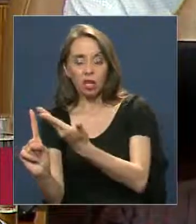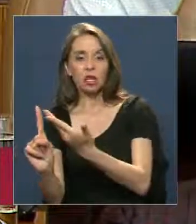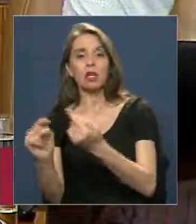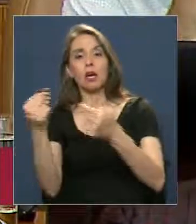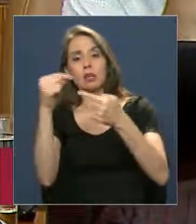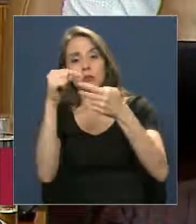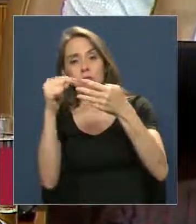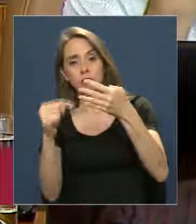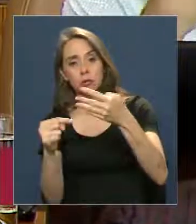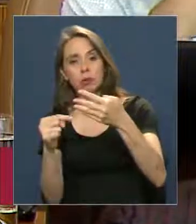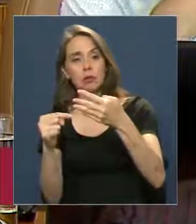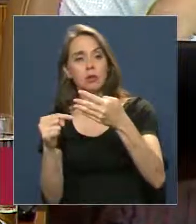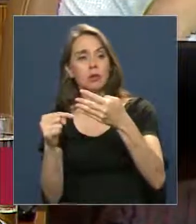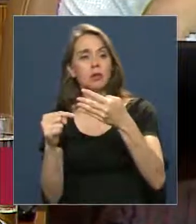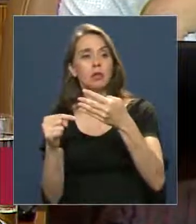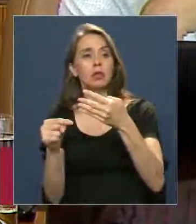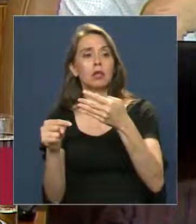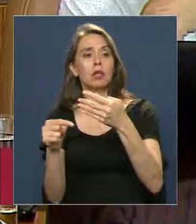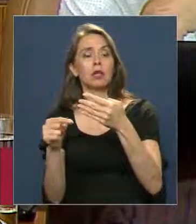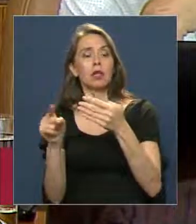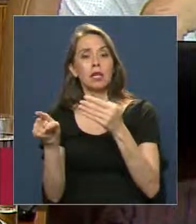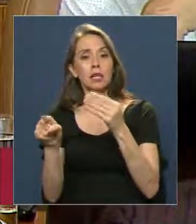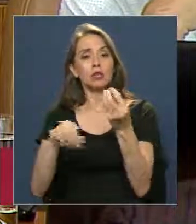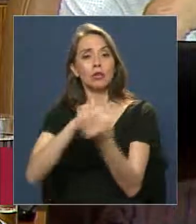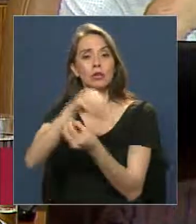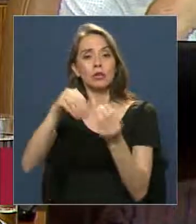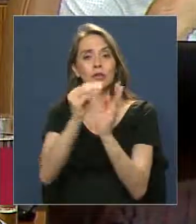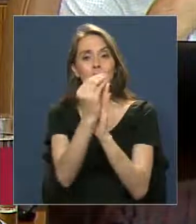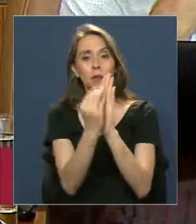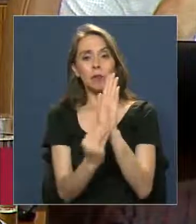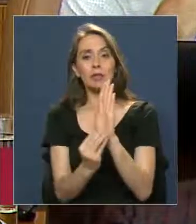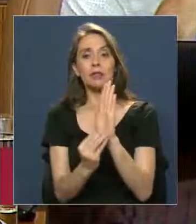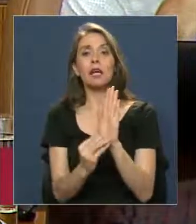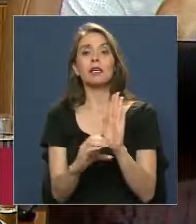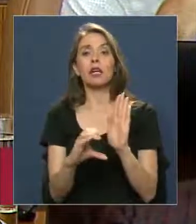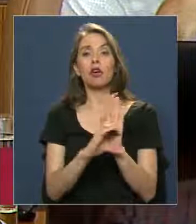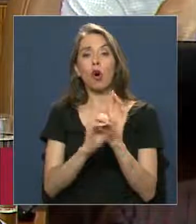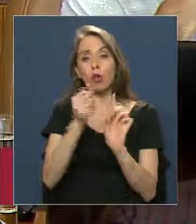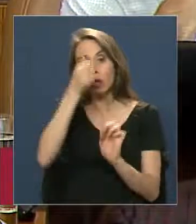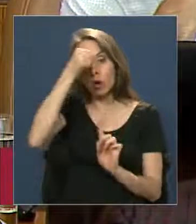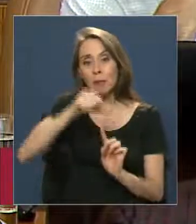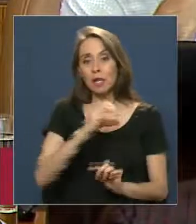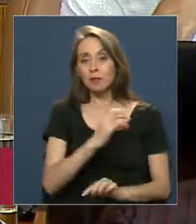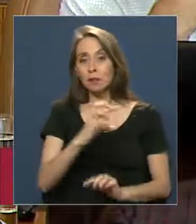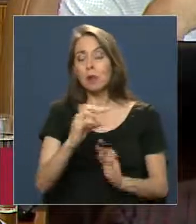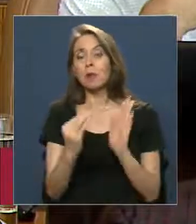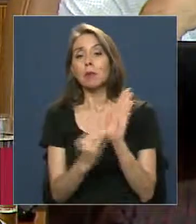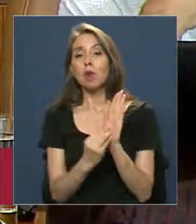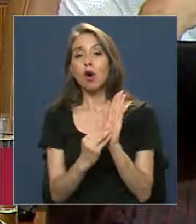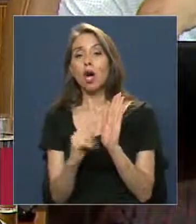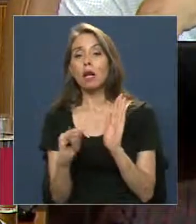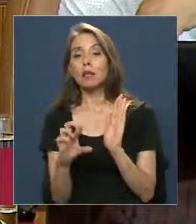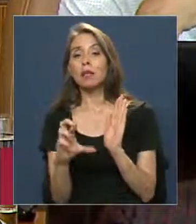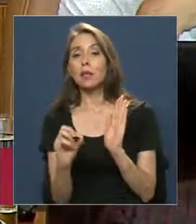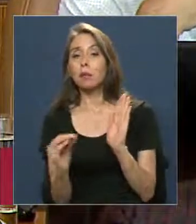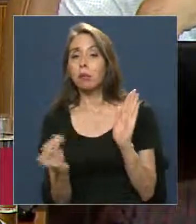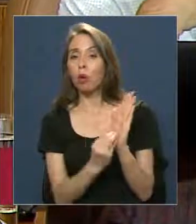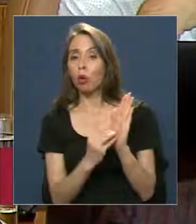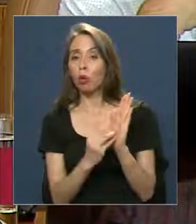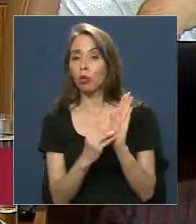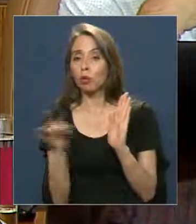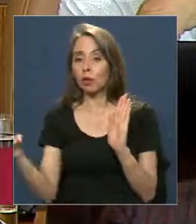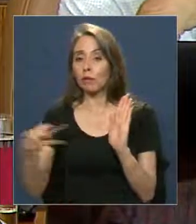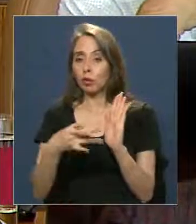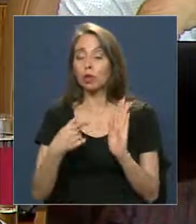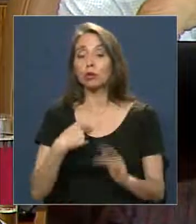derechos y que confluyen ahí en este justamente esta tipificación, donde no es fácil. Y quiero decirlo porque yo